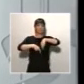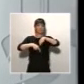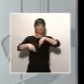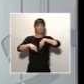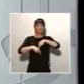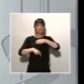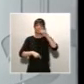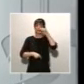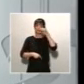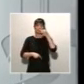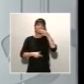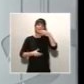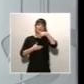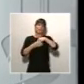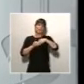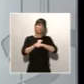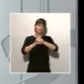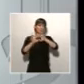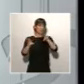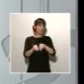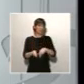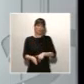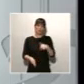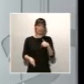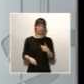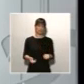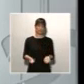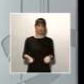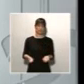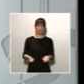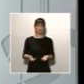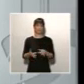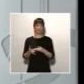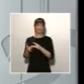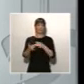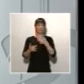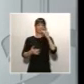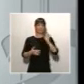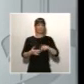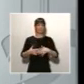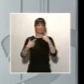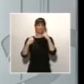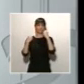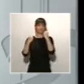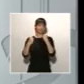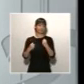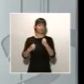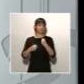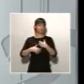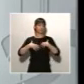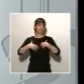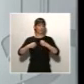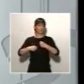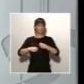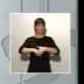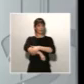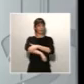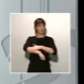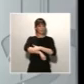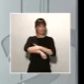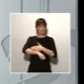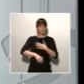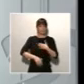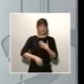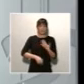una estrategia global que tiene que ser liderada por las autoridades de sanidad y el Ministerio estará a lo que